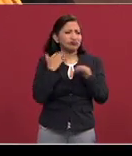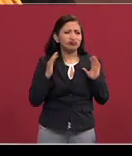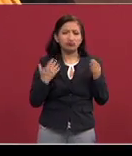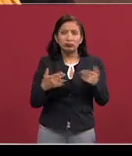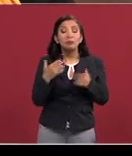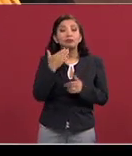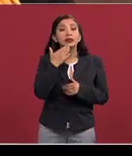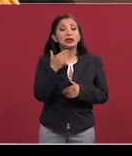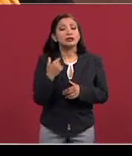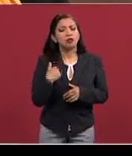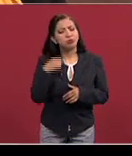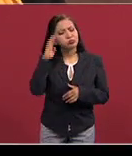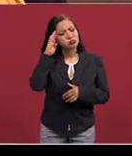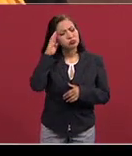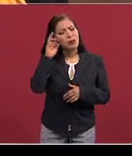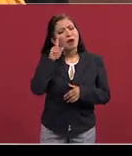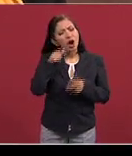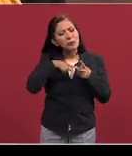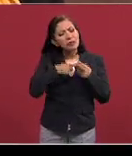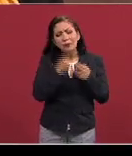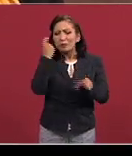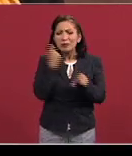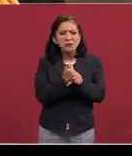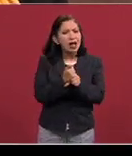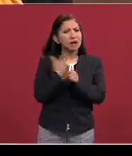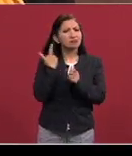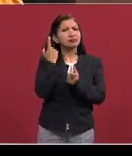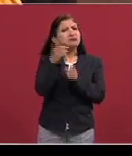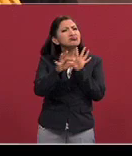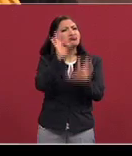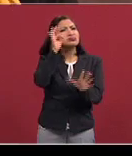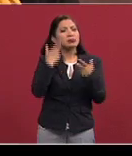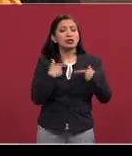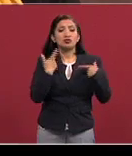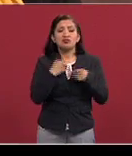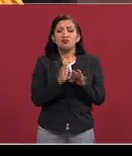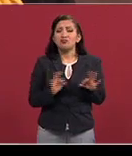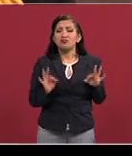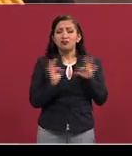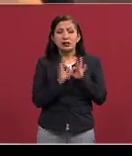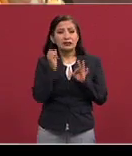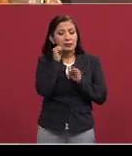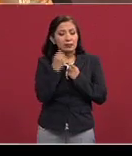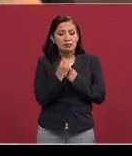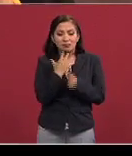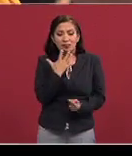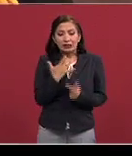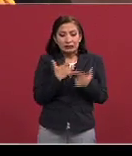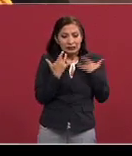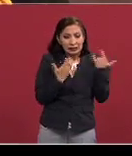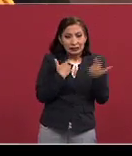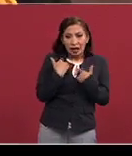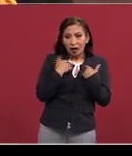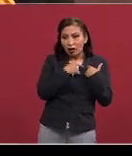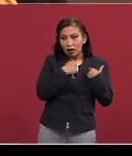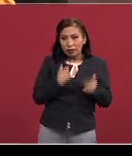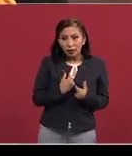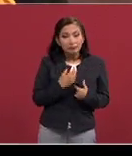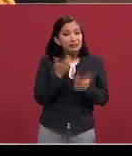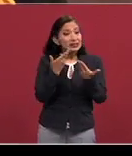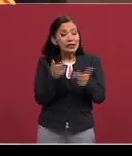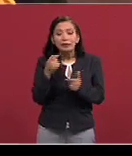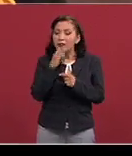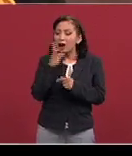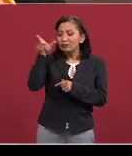magnífico que por qué no comenzar con un baluarte que siempre nos llega al alma, a los sentidos y al corazón.